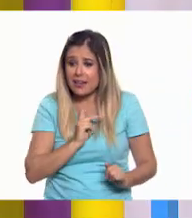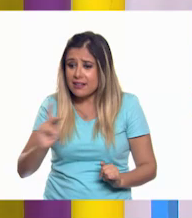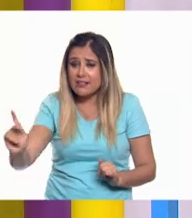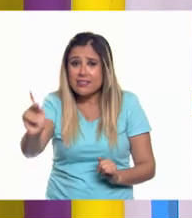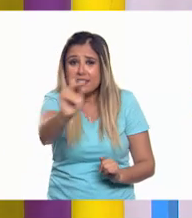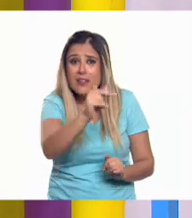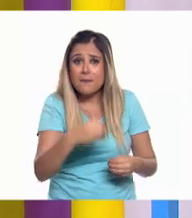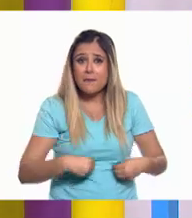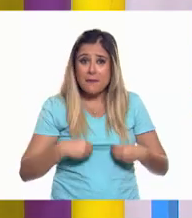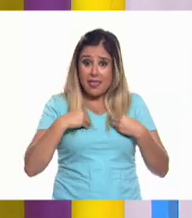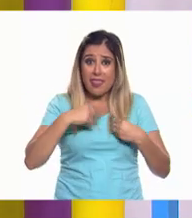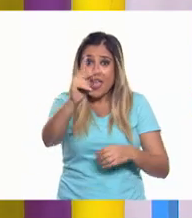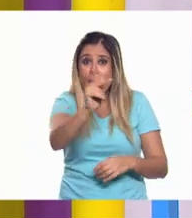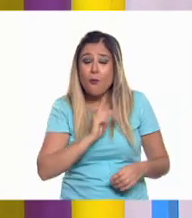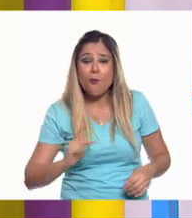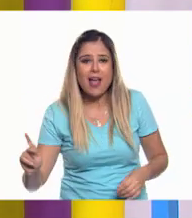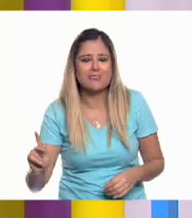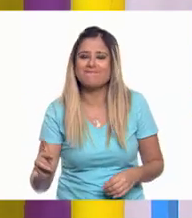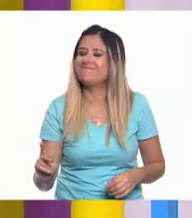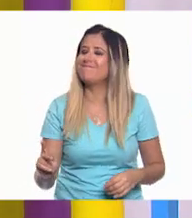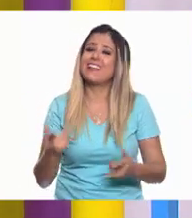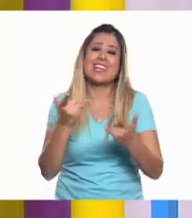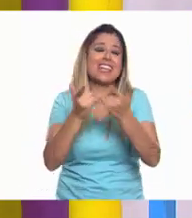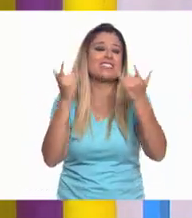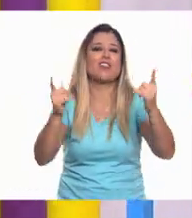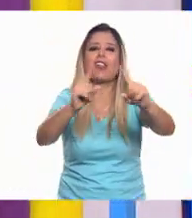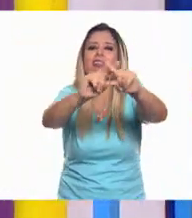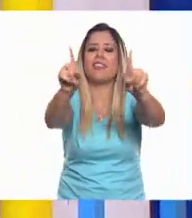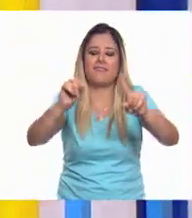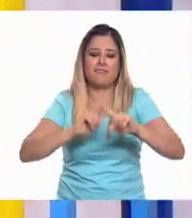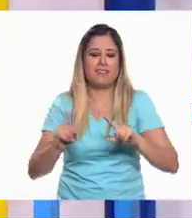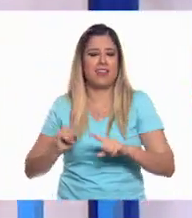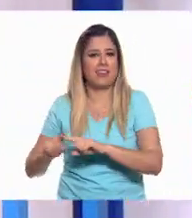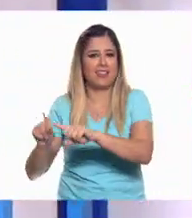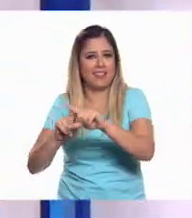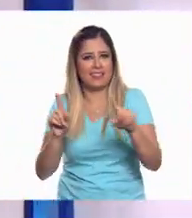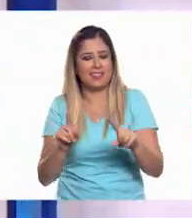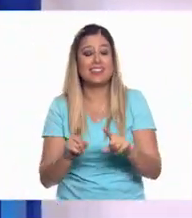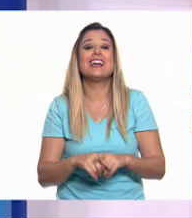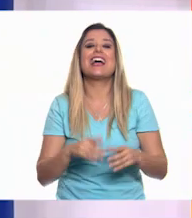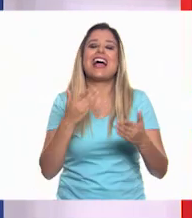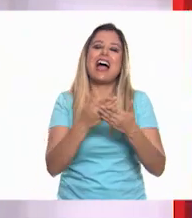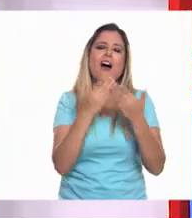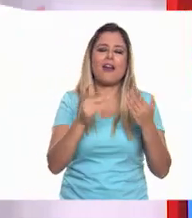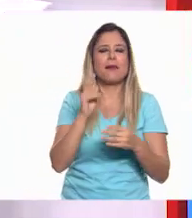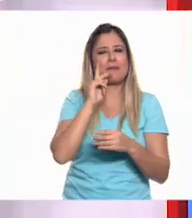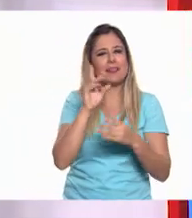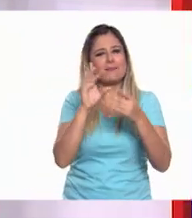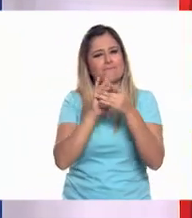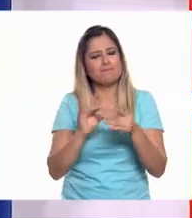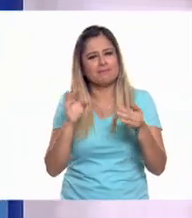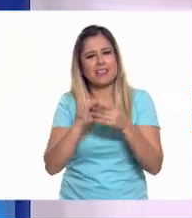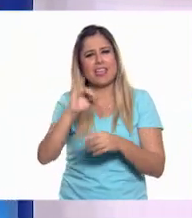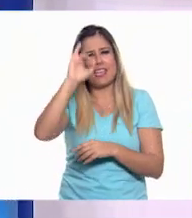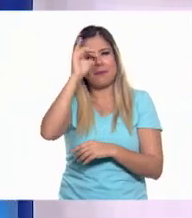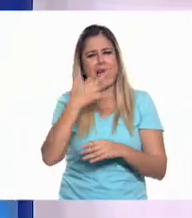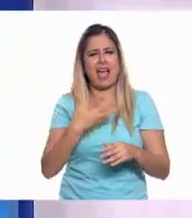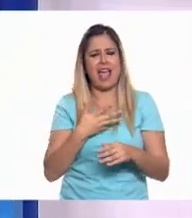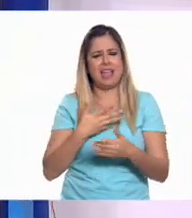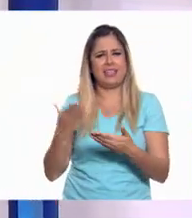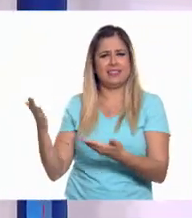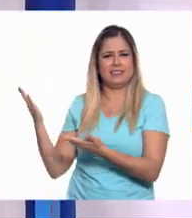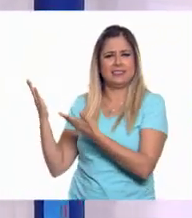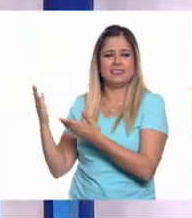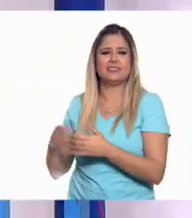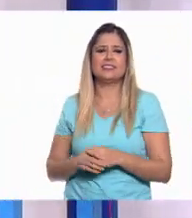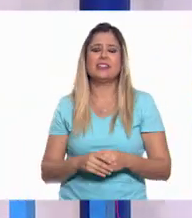mismo que nosotros vamos a decir, porque la historia es totalmente distinta. Pero vamos a platicar sobre las imágenes que tenemos aquí.